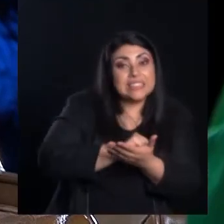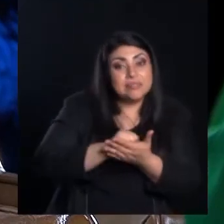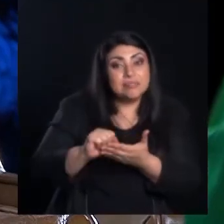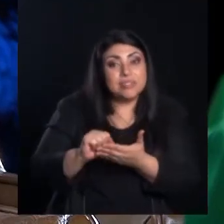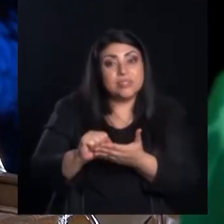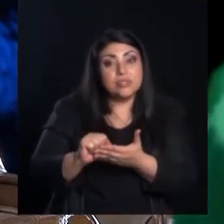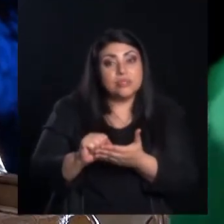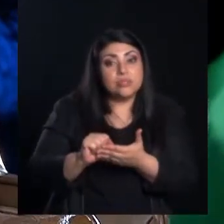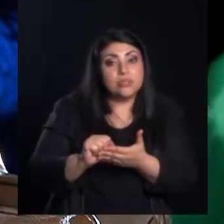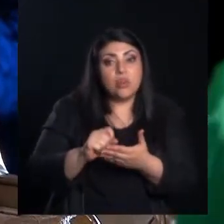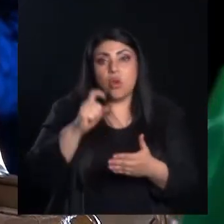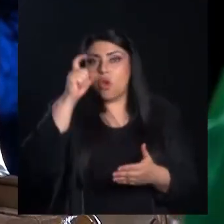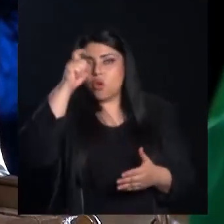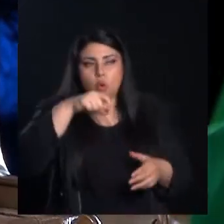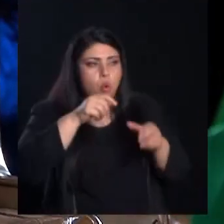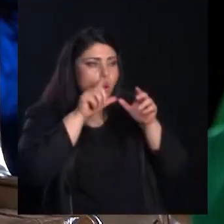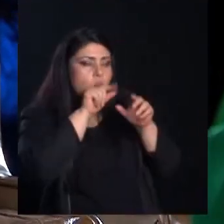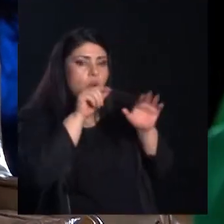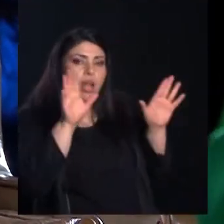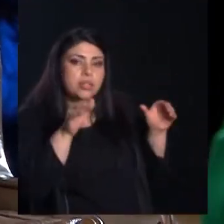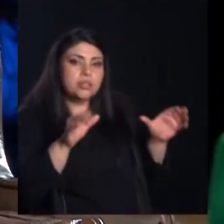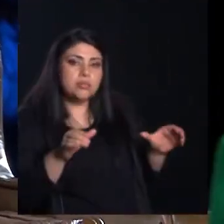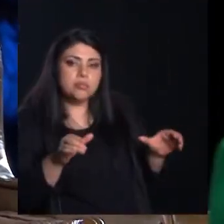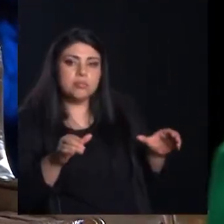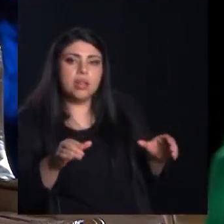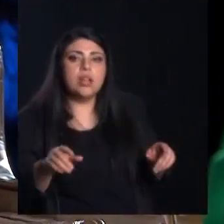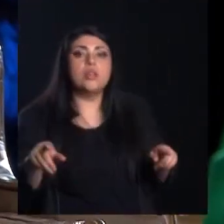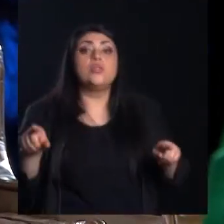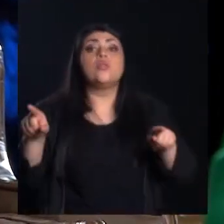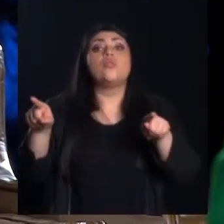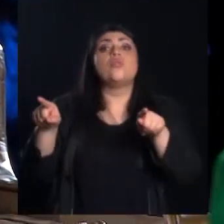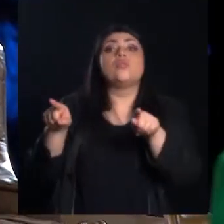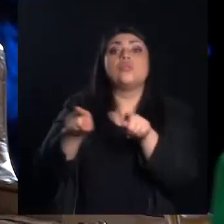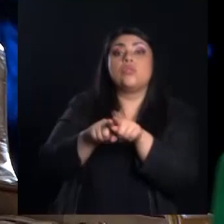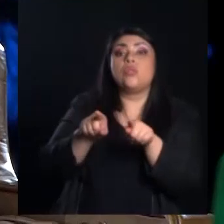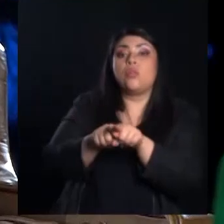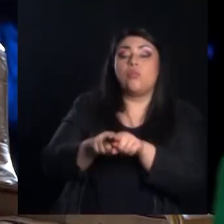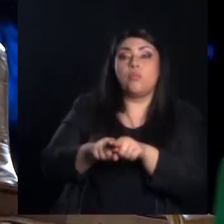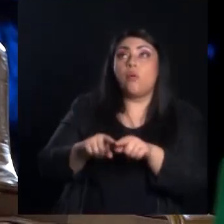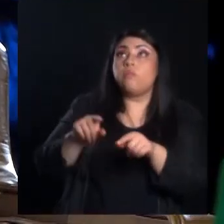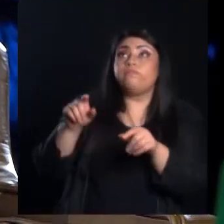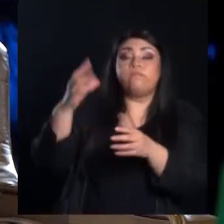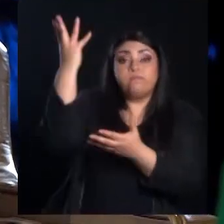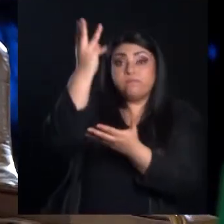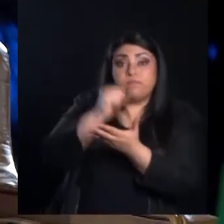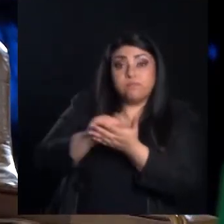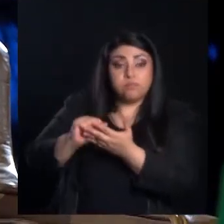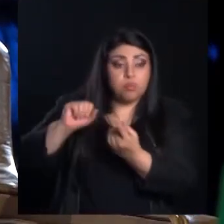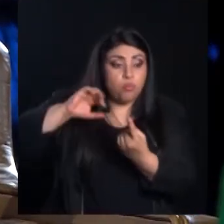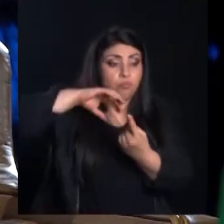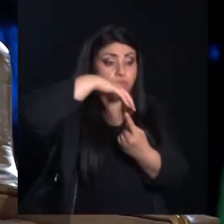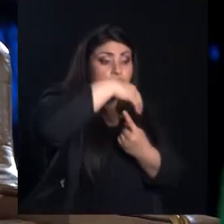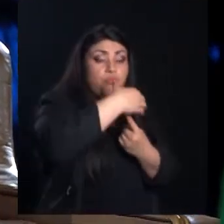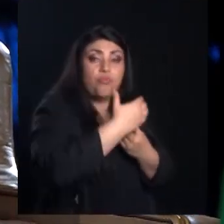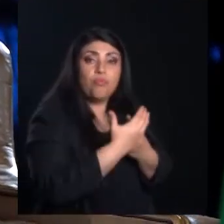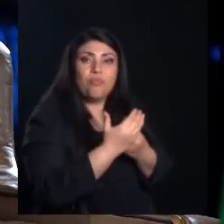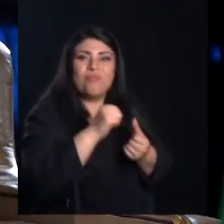una paloma forma de paloma es como se intenta describir y si este es mi hijo amado entonces él es ungido para